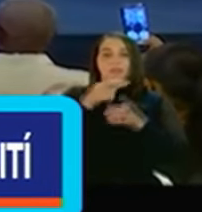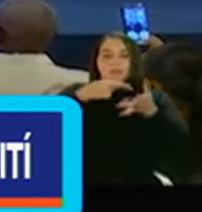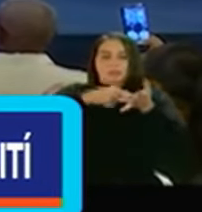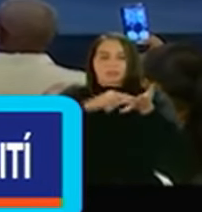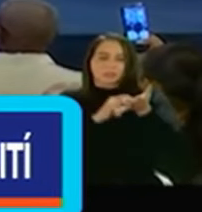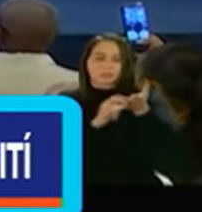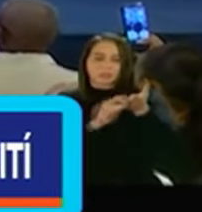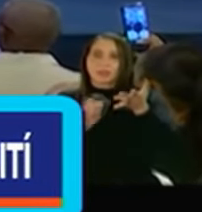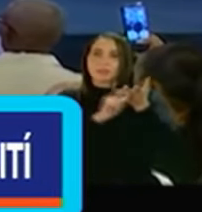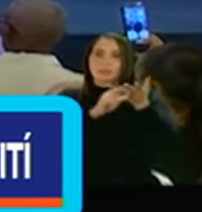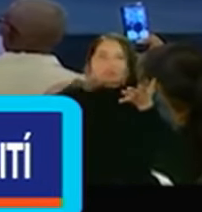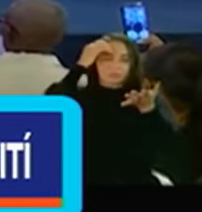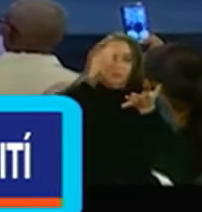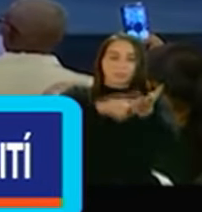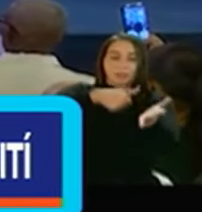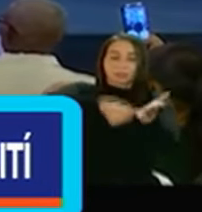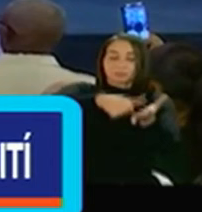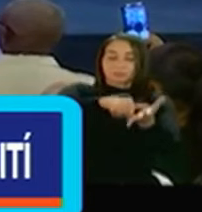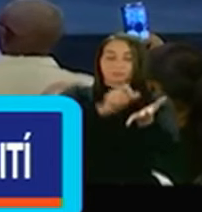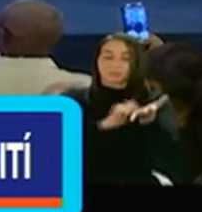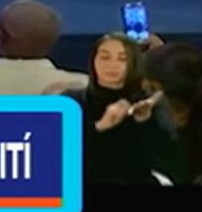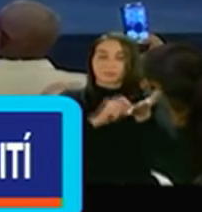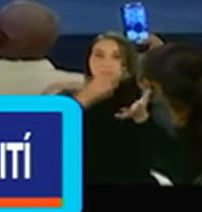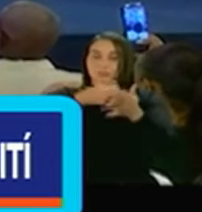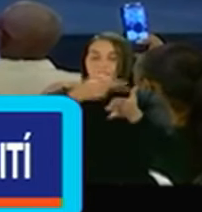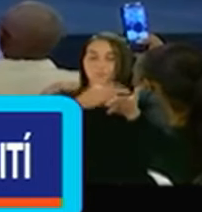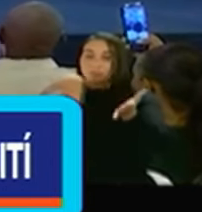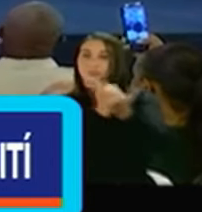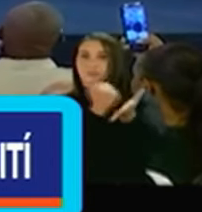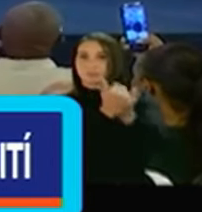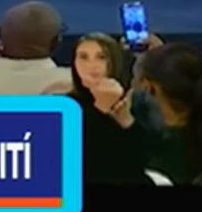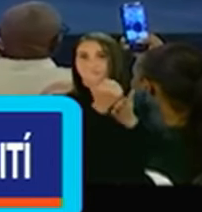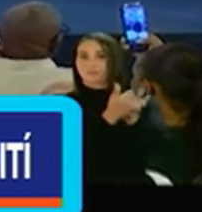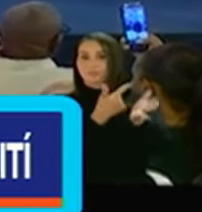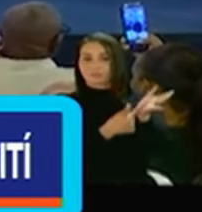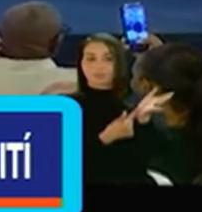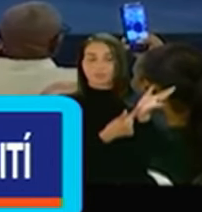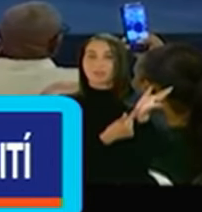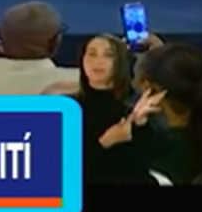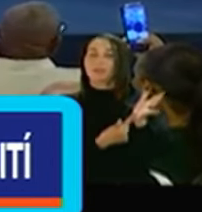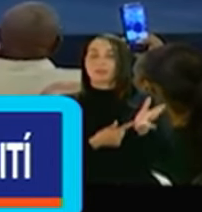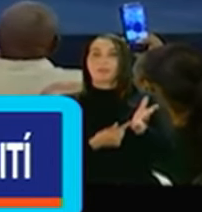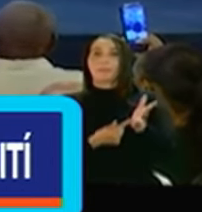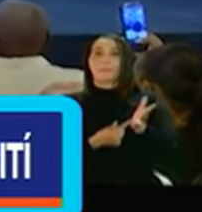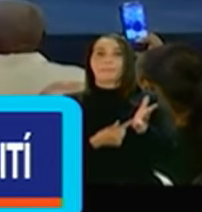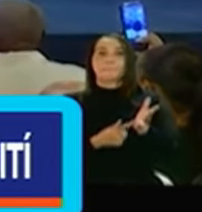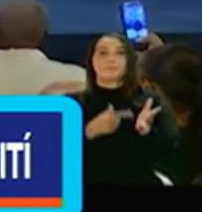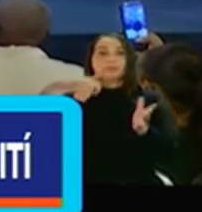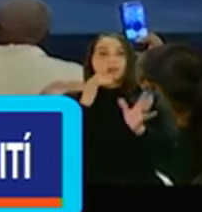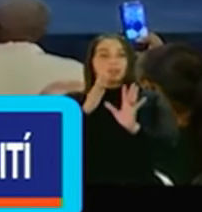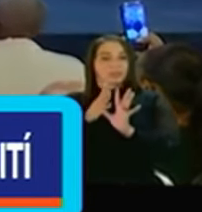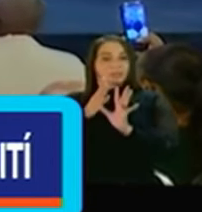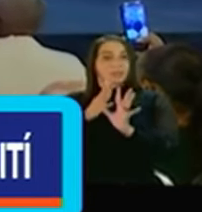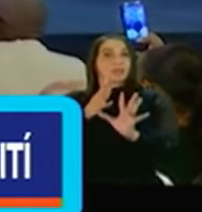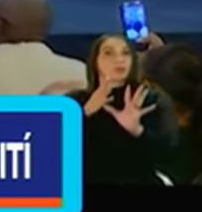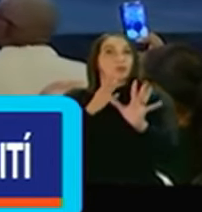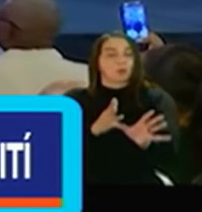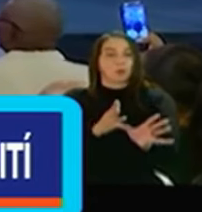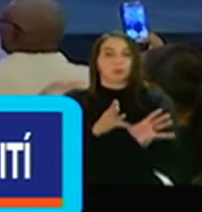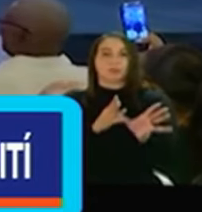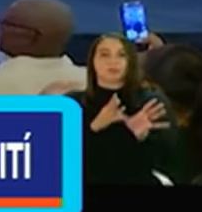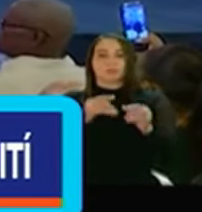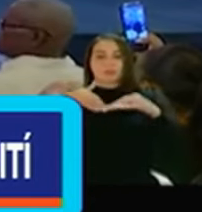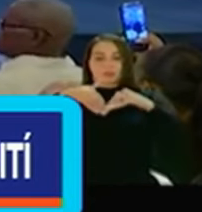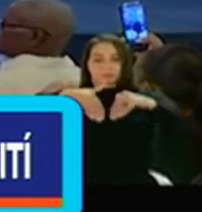registrarse cada quien con una ficha biométrica, y van a ir en orden y va a haber un cerco que no